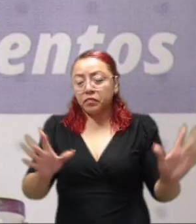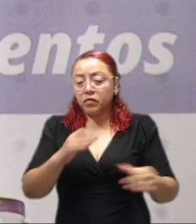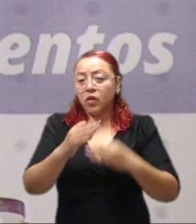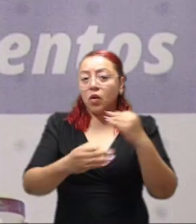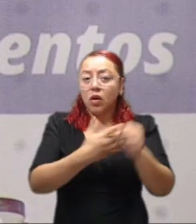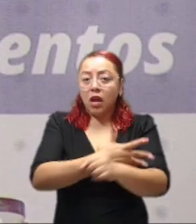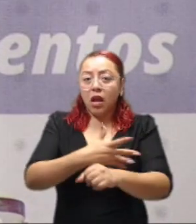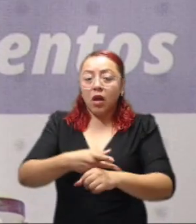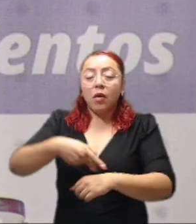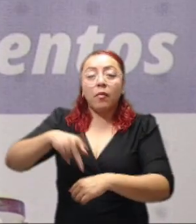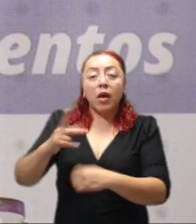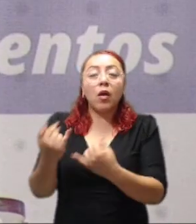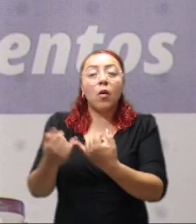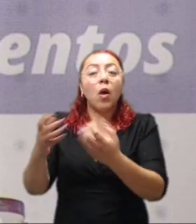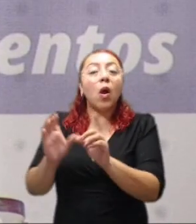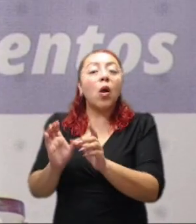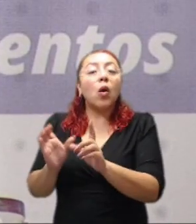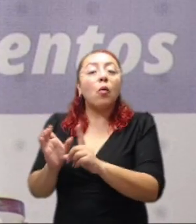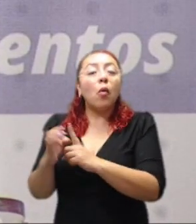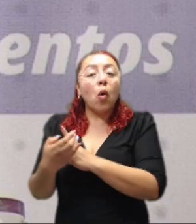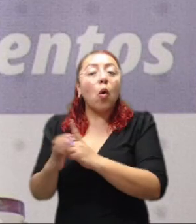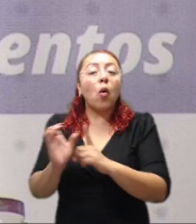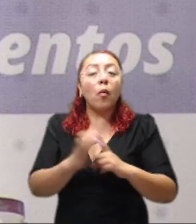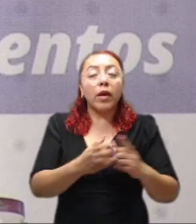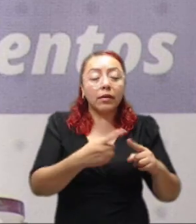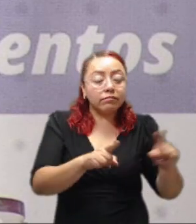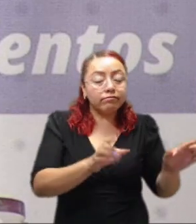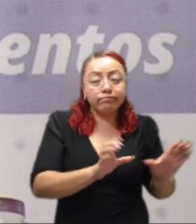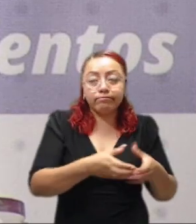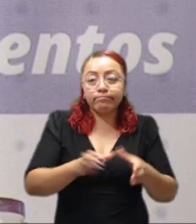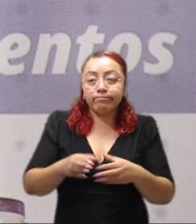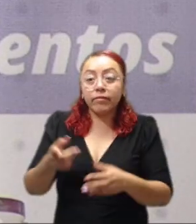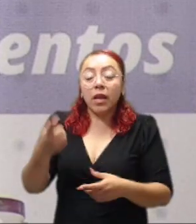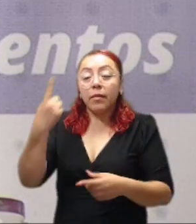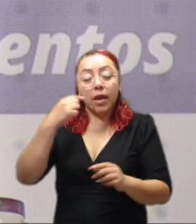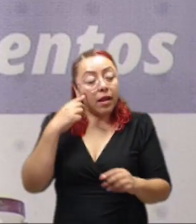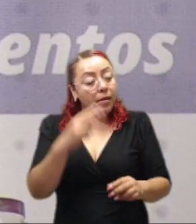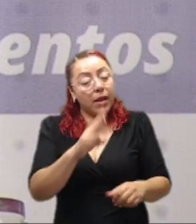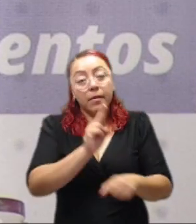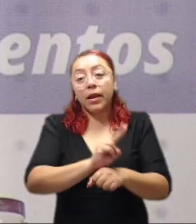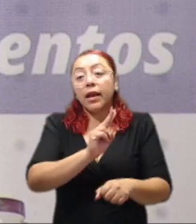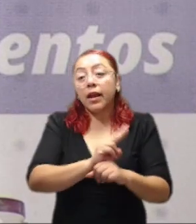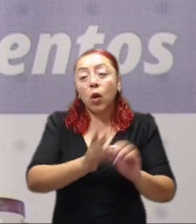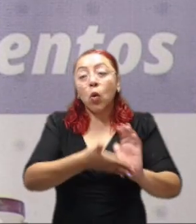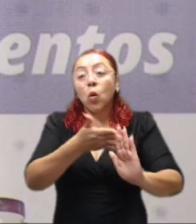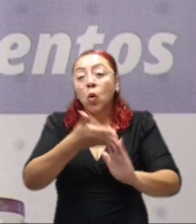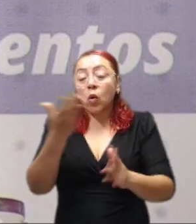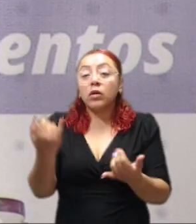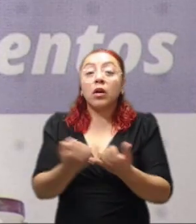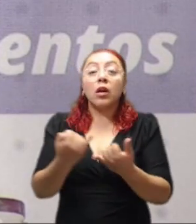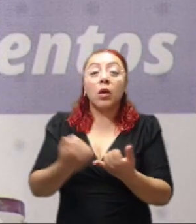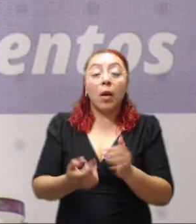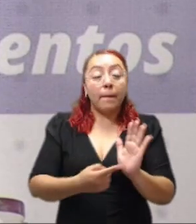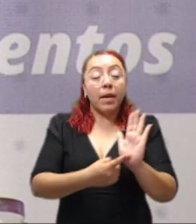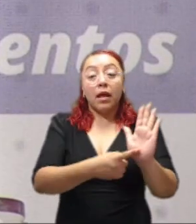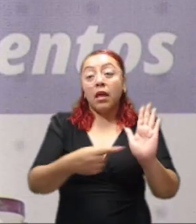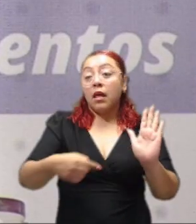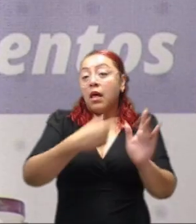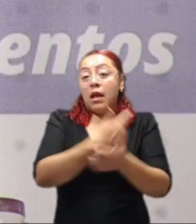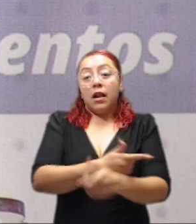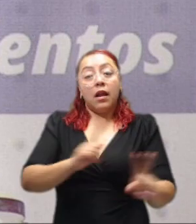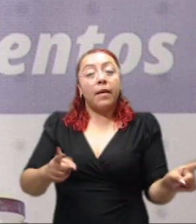de la comunidad y las autoridades de las comunidades tendremos licitaciones públicas en cuanto a obra y adquisiciones buzón de quejas y